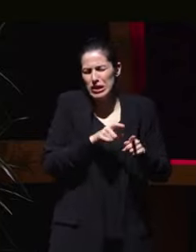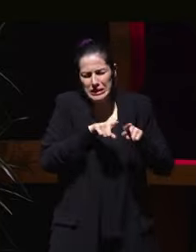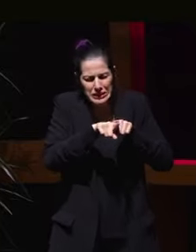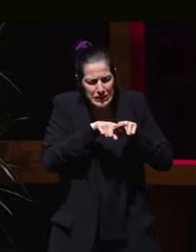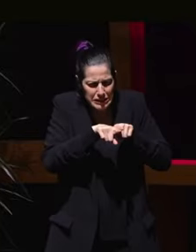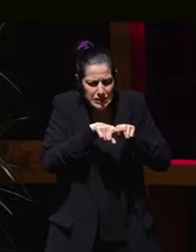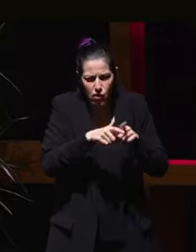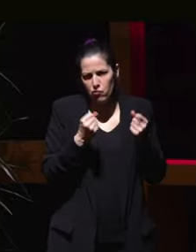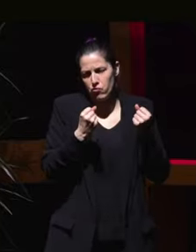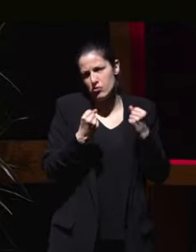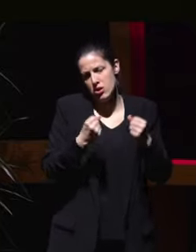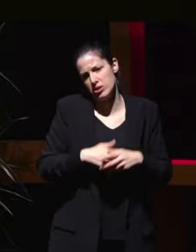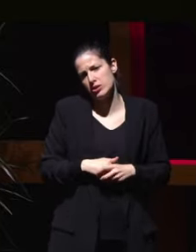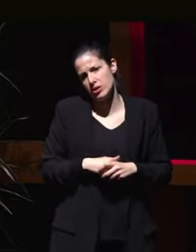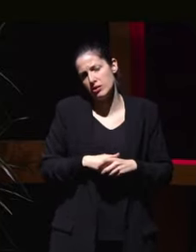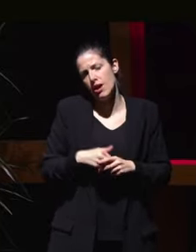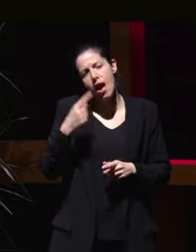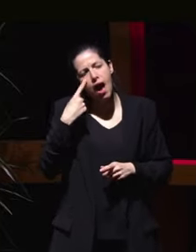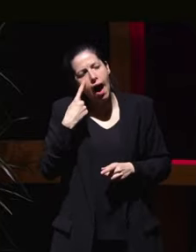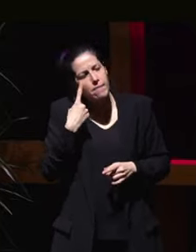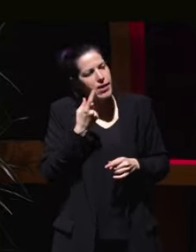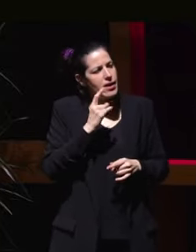que estaban pendentes de que se cometía algún